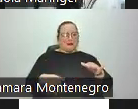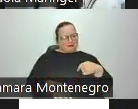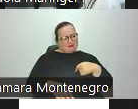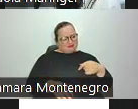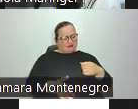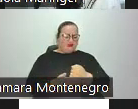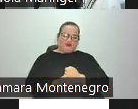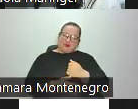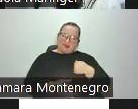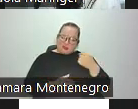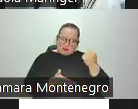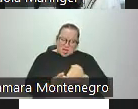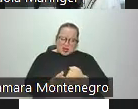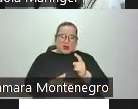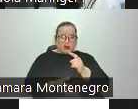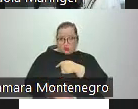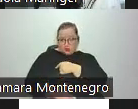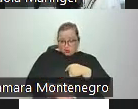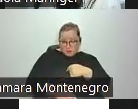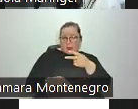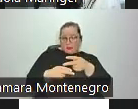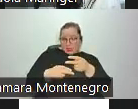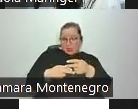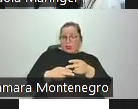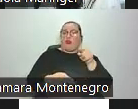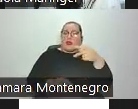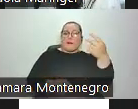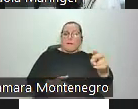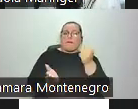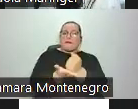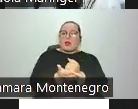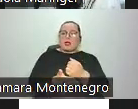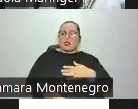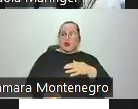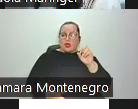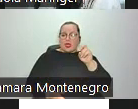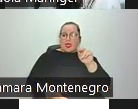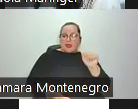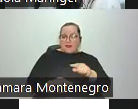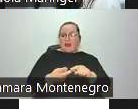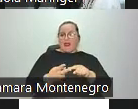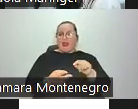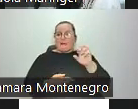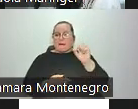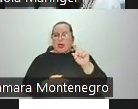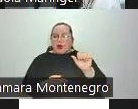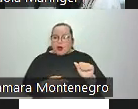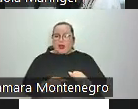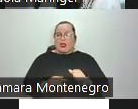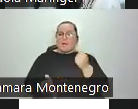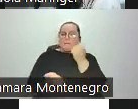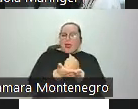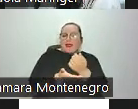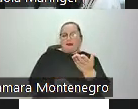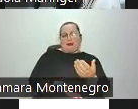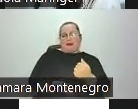pero es así, tu nombre y apellido es tu marca, ¿cierto? Eva Sánchez, Paola Marinkiel. Es tu marca y lo puedes